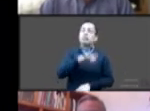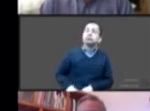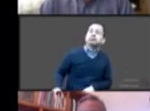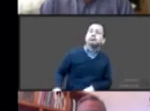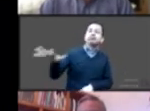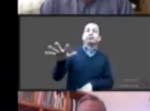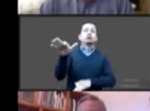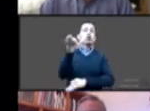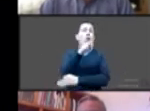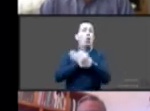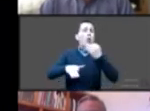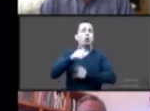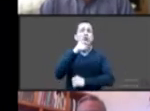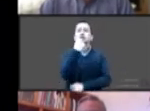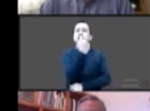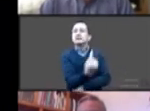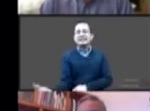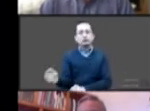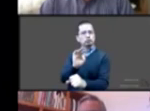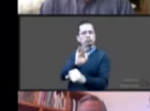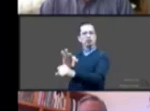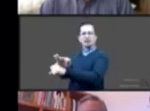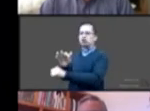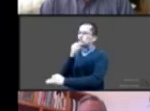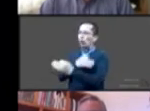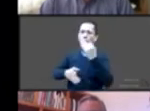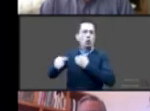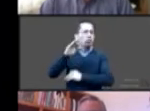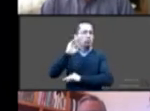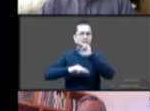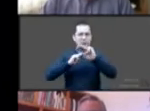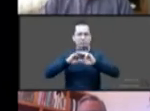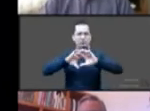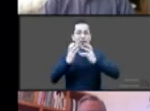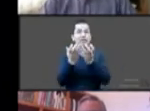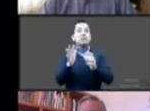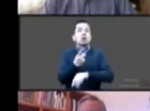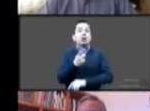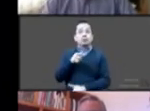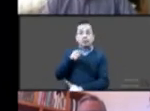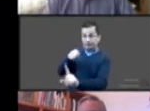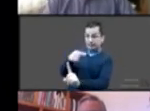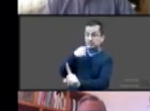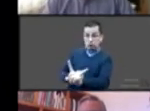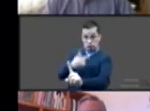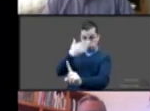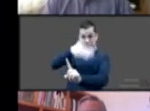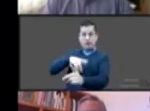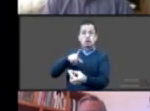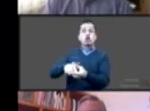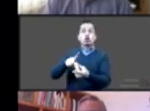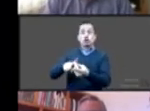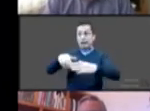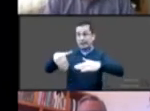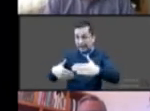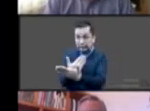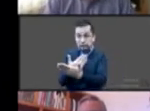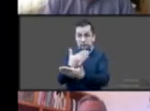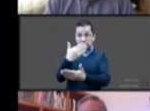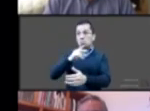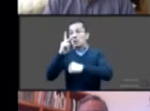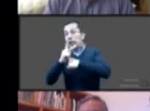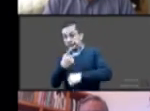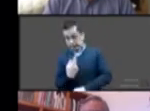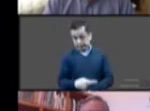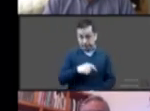sabemos si esa víctima es del país país en donde se está haciendo la investigación. Y es